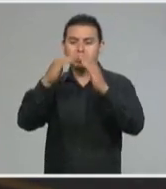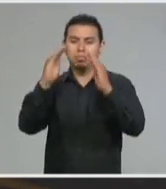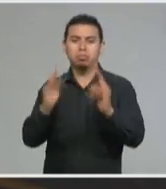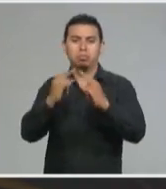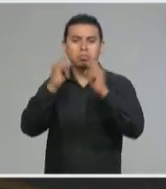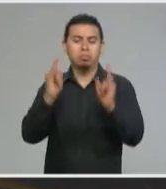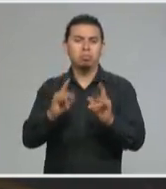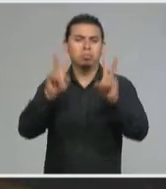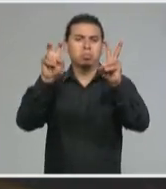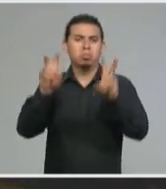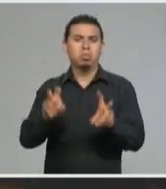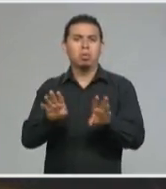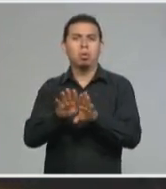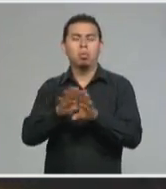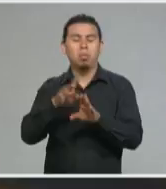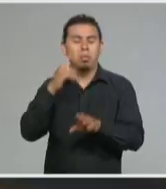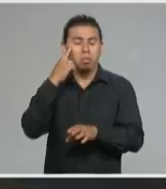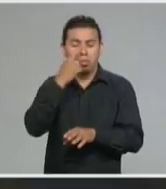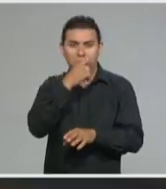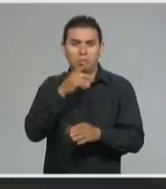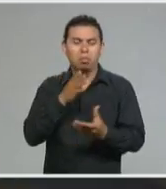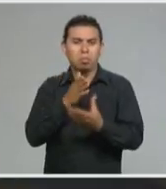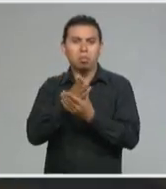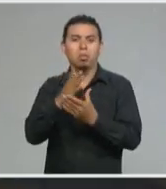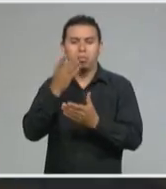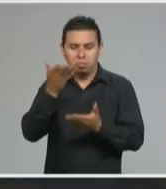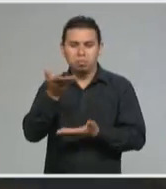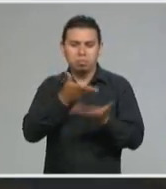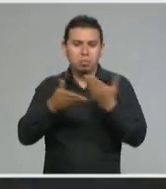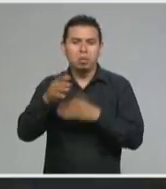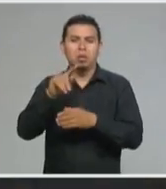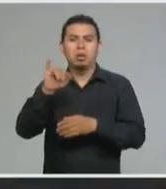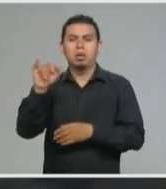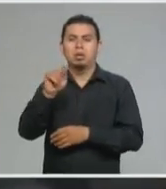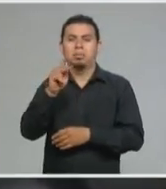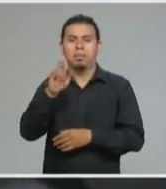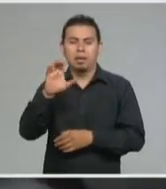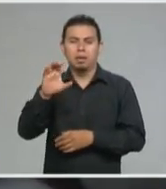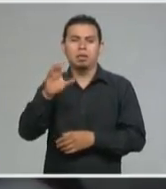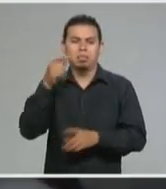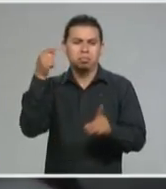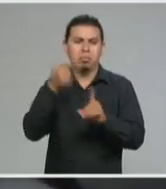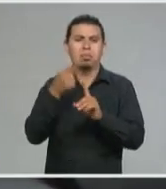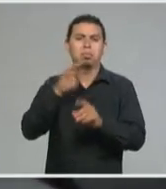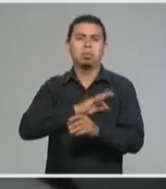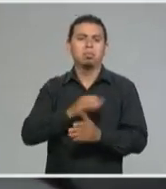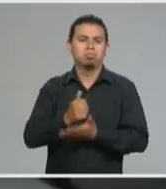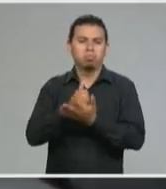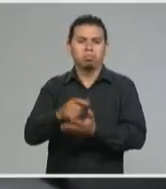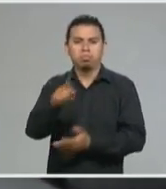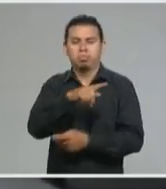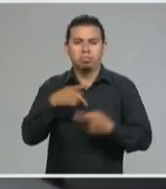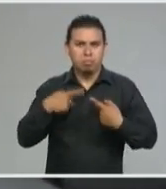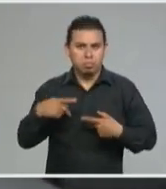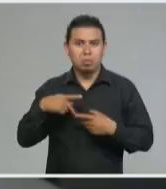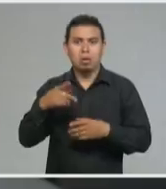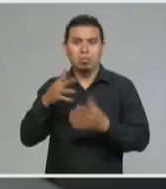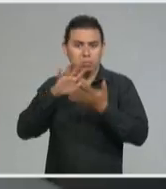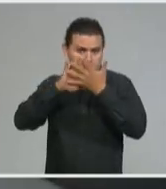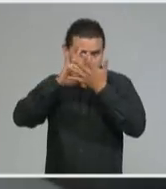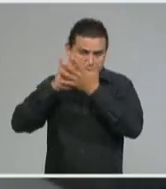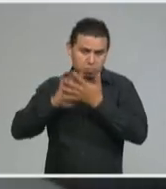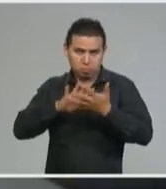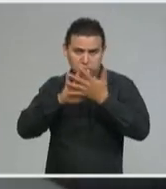atender problemas de la vista en el Centro de Reinserción Social de Tuxtepec, con el objetivo de poder garantizar a la población recluida en